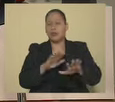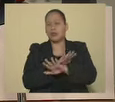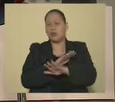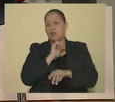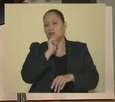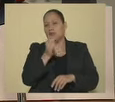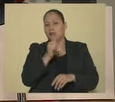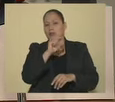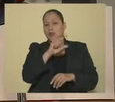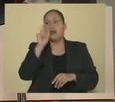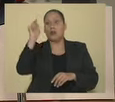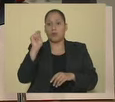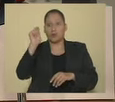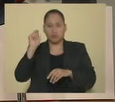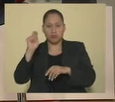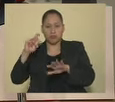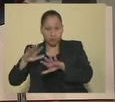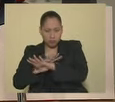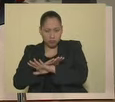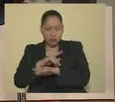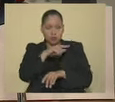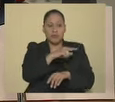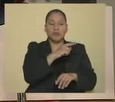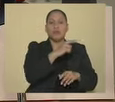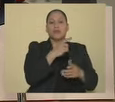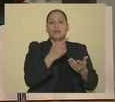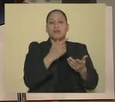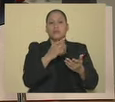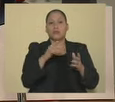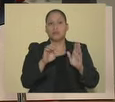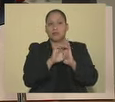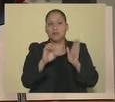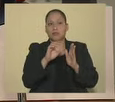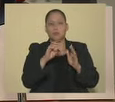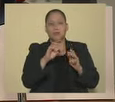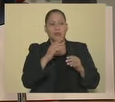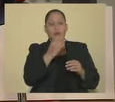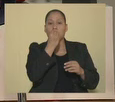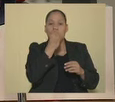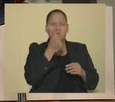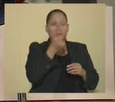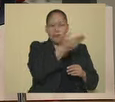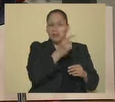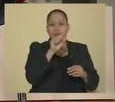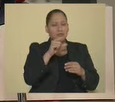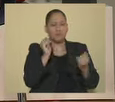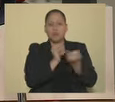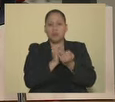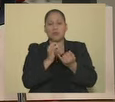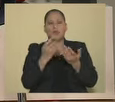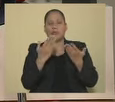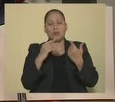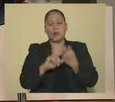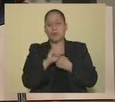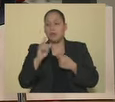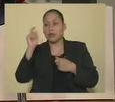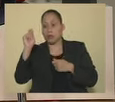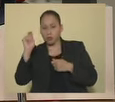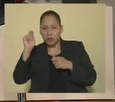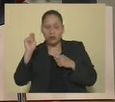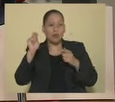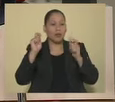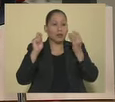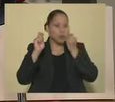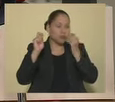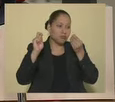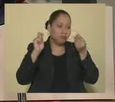los trámites de la jubilación, si no la tiene que dar, es exactamente lo mismo. No afecta una cosa con otra. Okay.